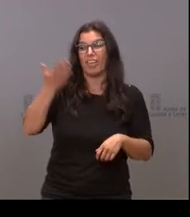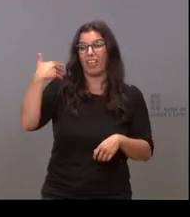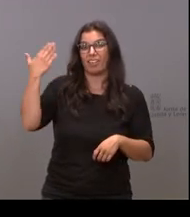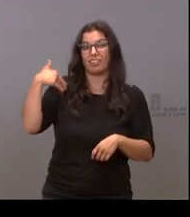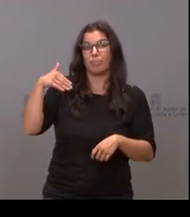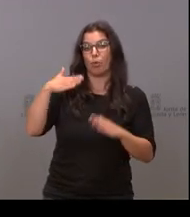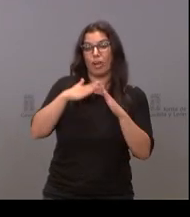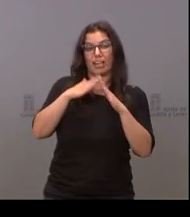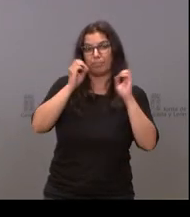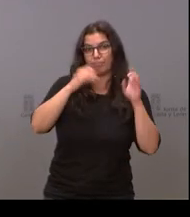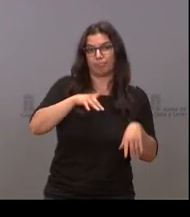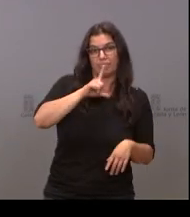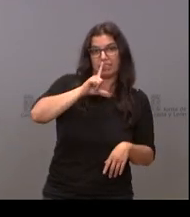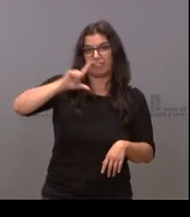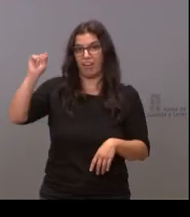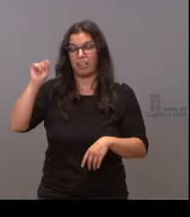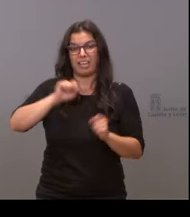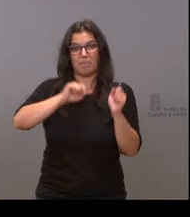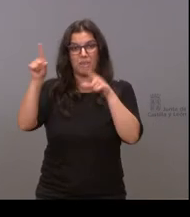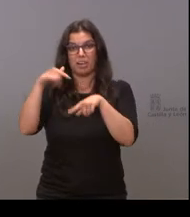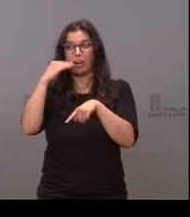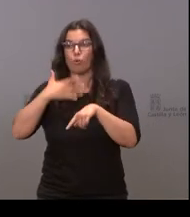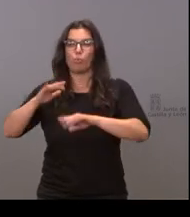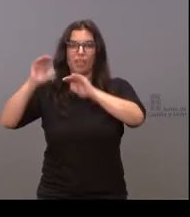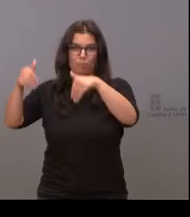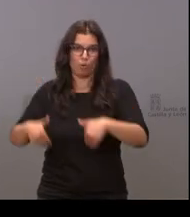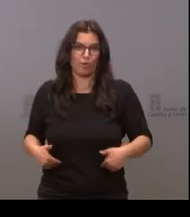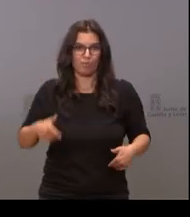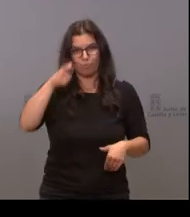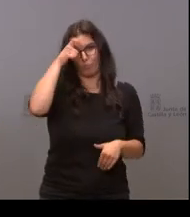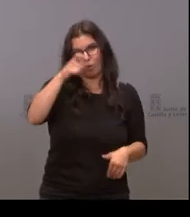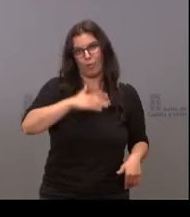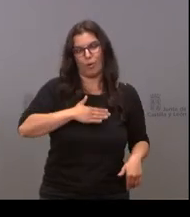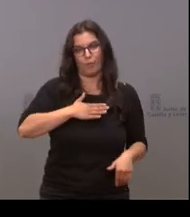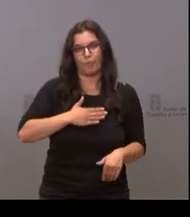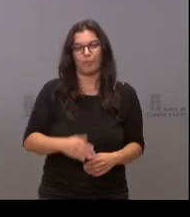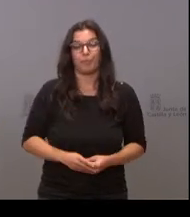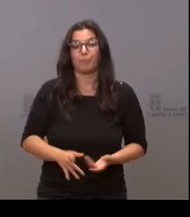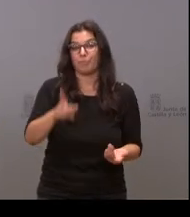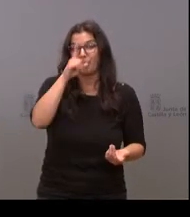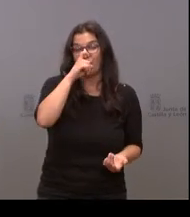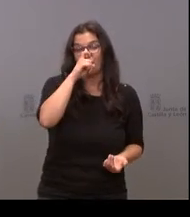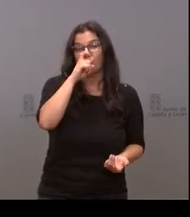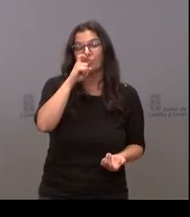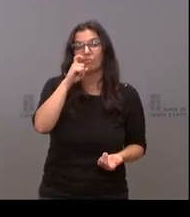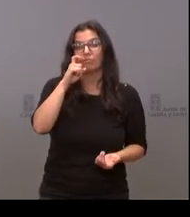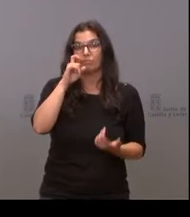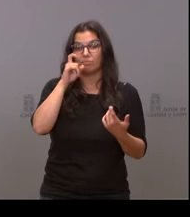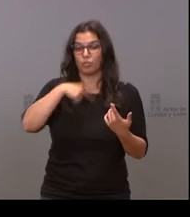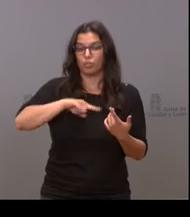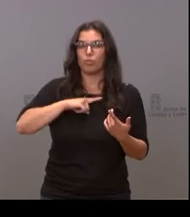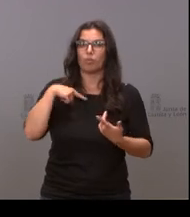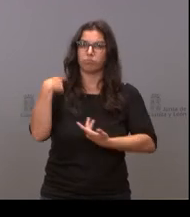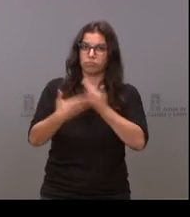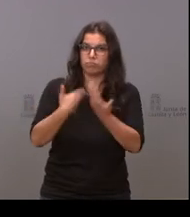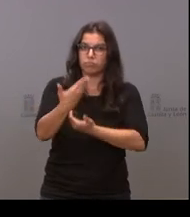sus casas de su tierra puedan volver a su pueblo recordamos que estamos avanzando en el